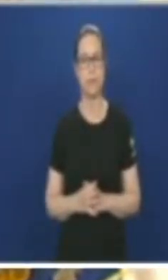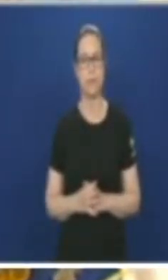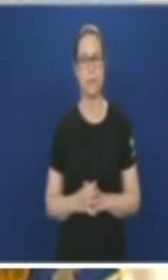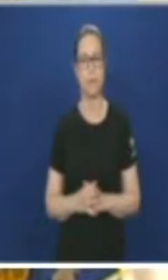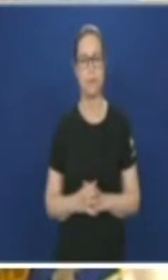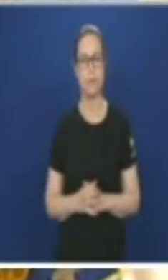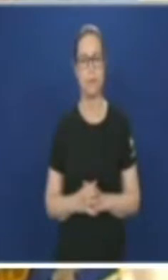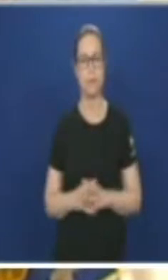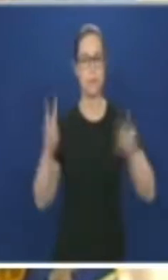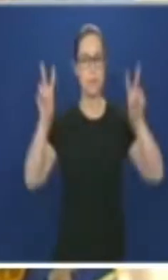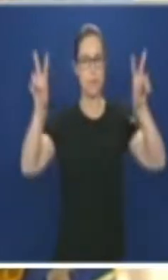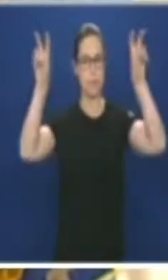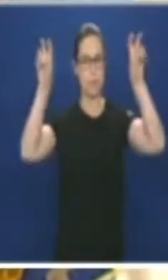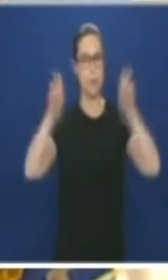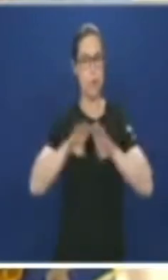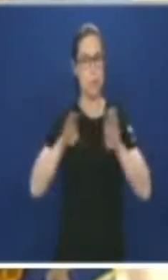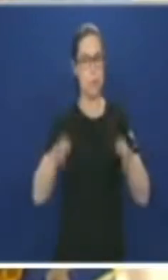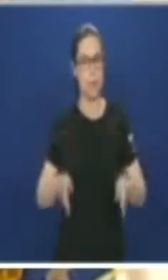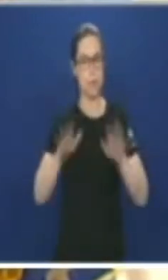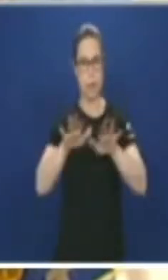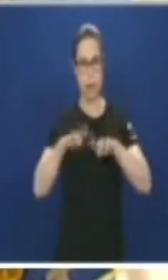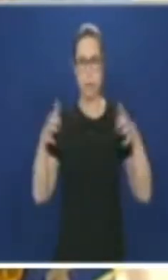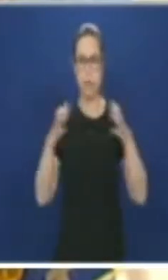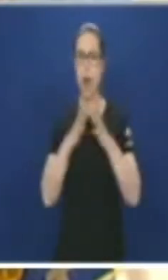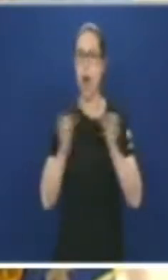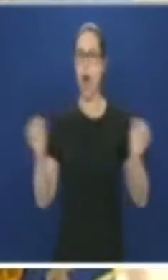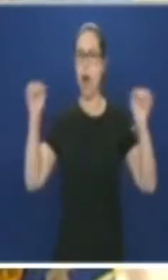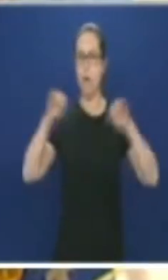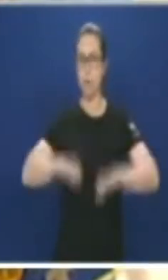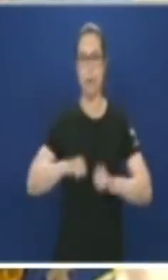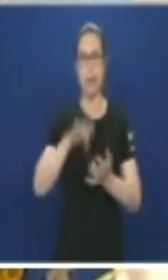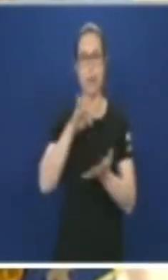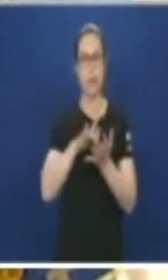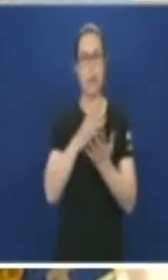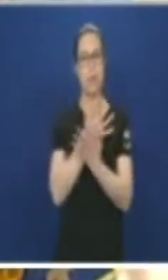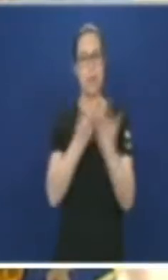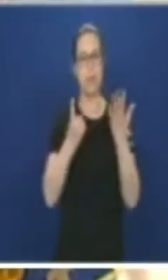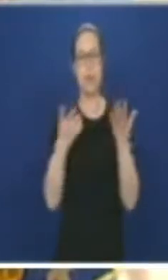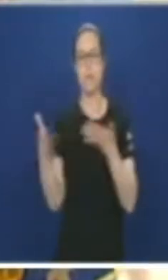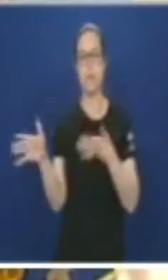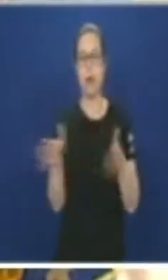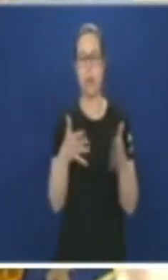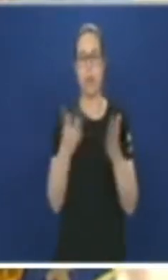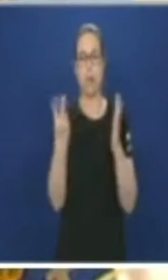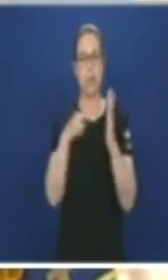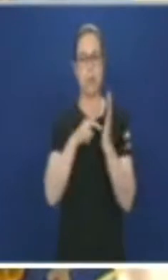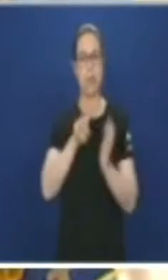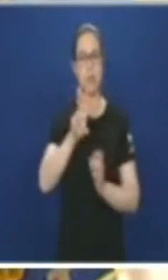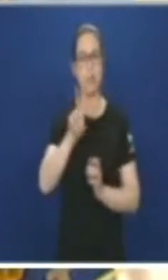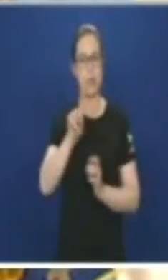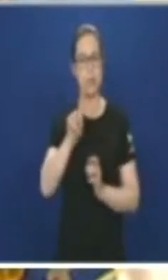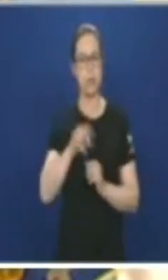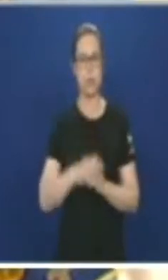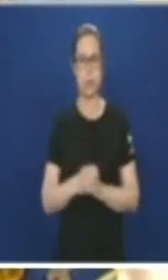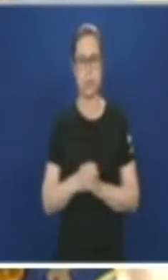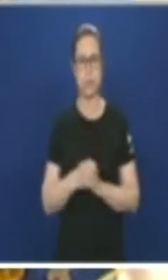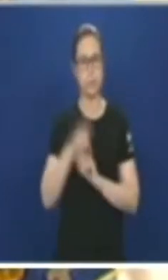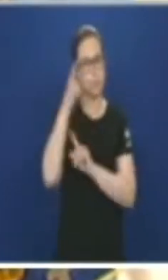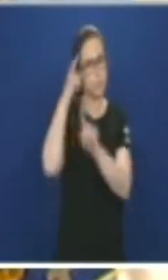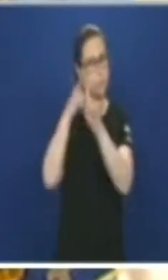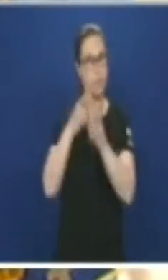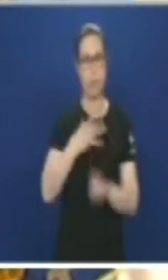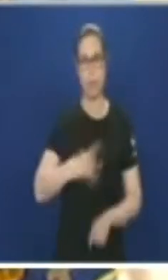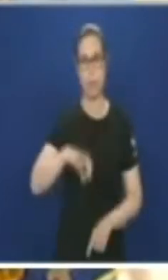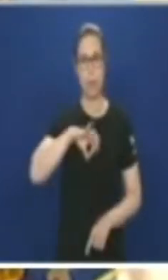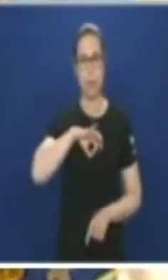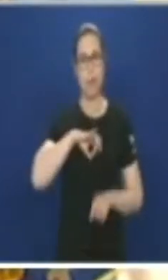Acordo da Mesa do Parlamento de Galicia do 16 de marzo de 2021 de concesión da Medalla